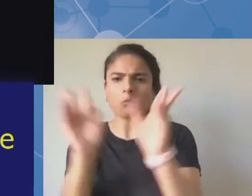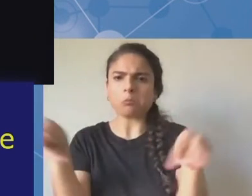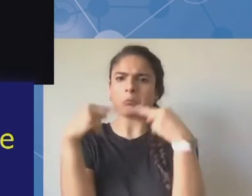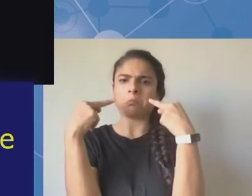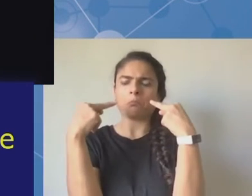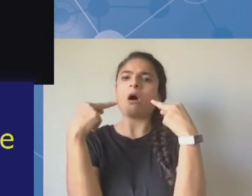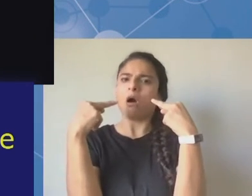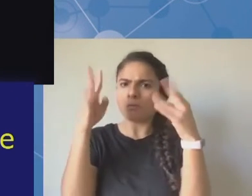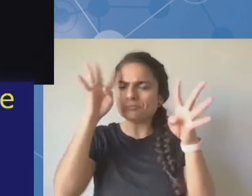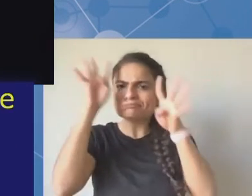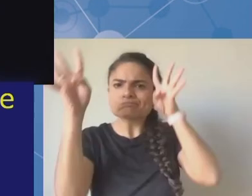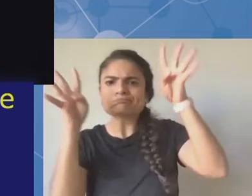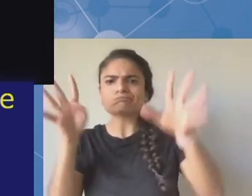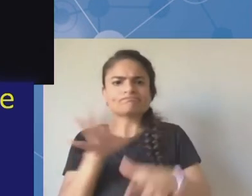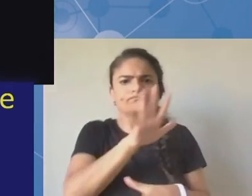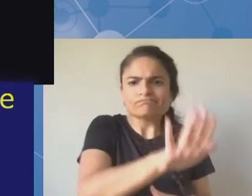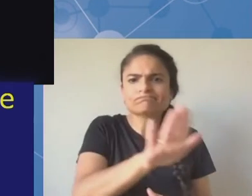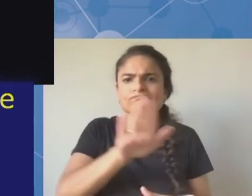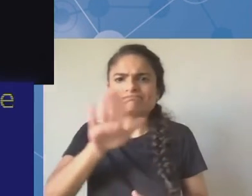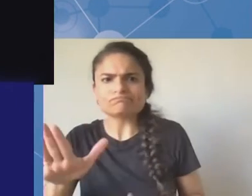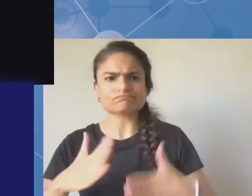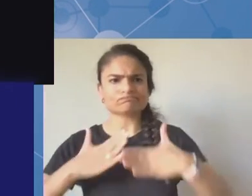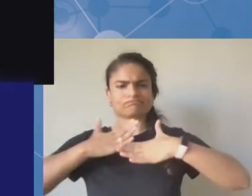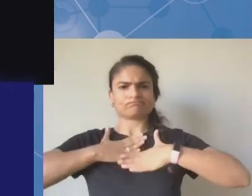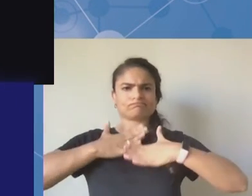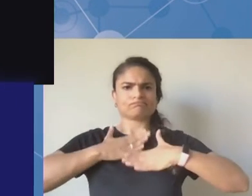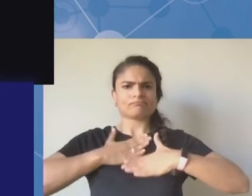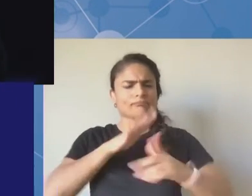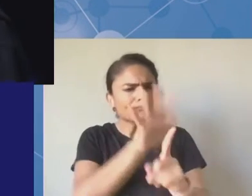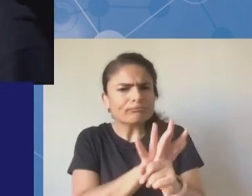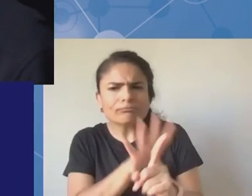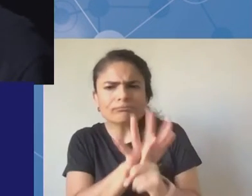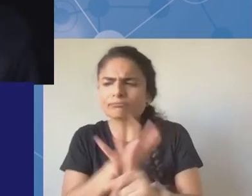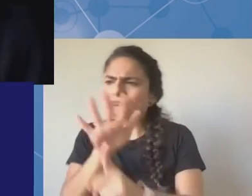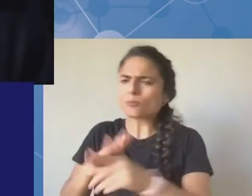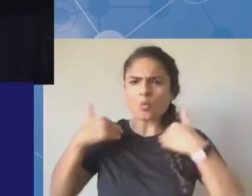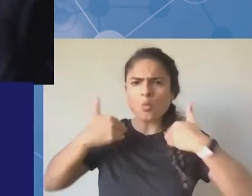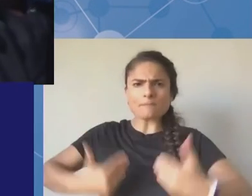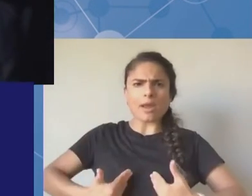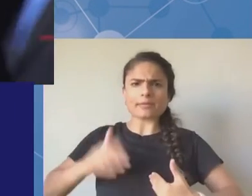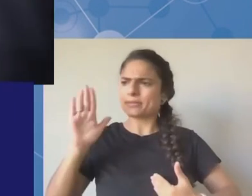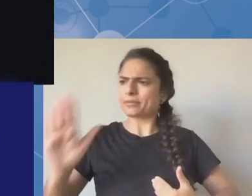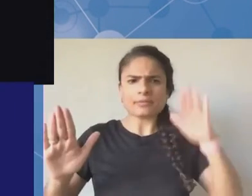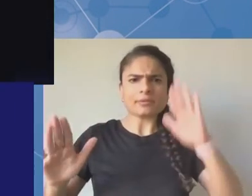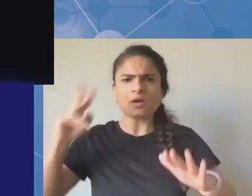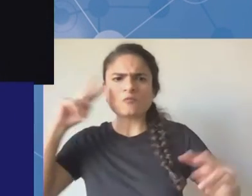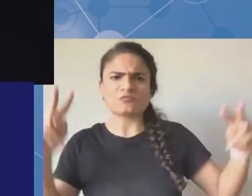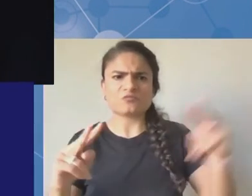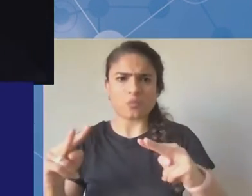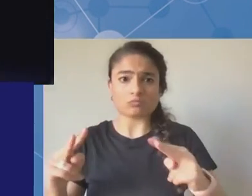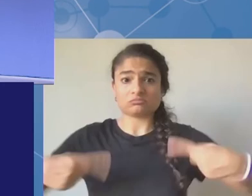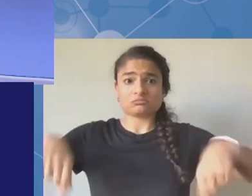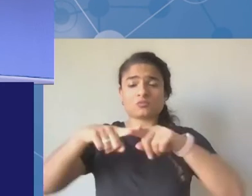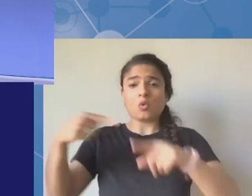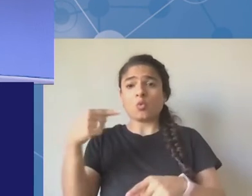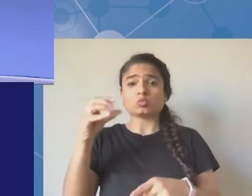el pasado controla el presente, y quien controla el presente controla el futuro. Así que tenemos que ver